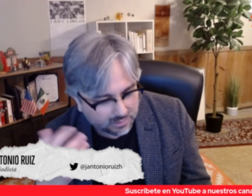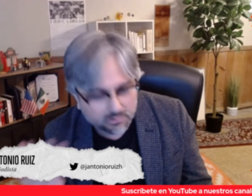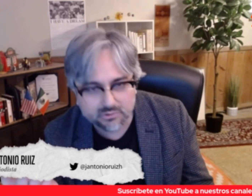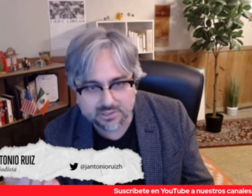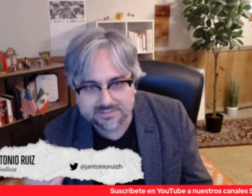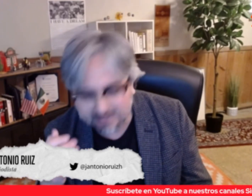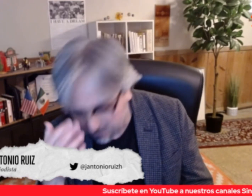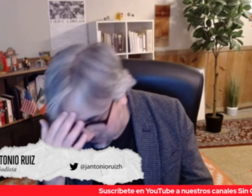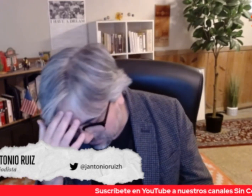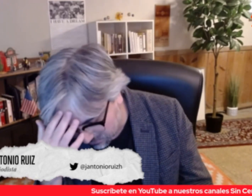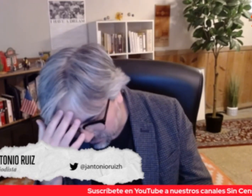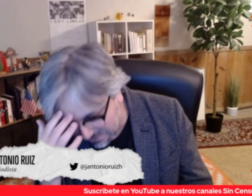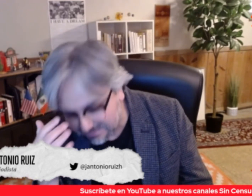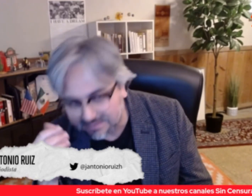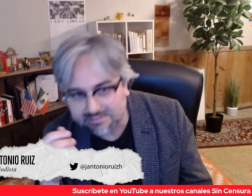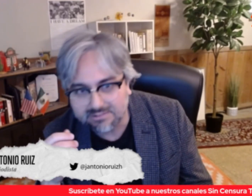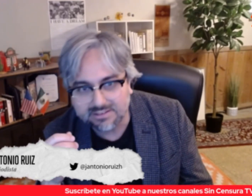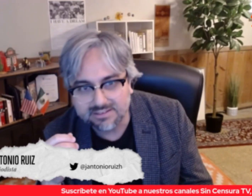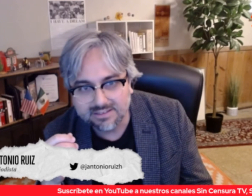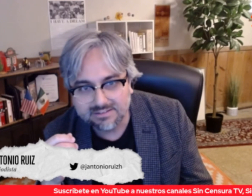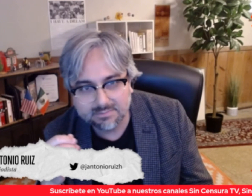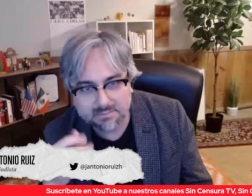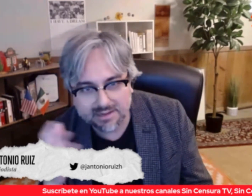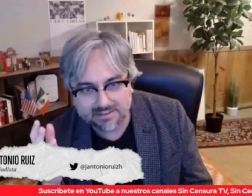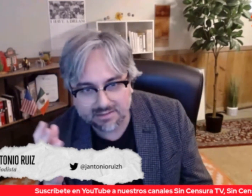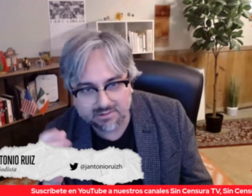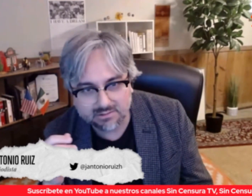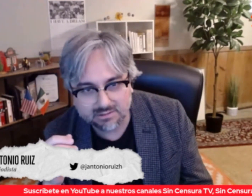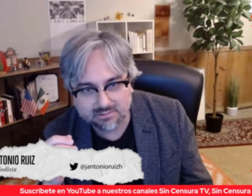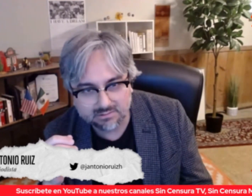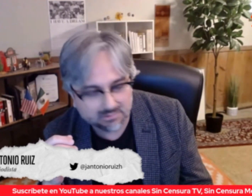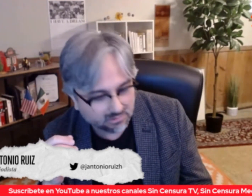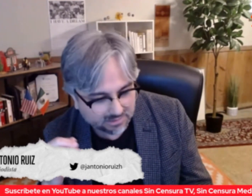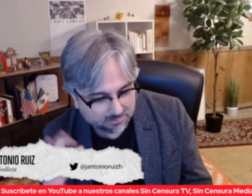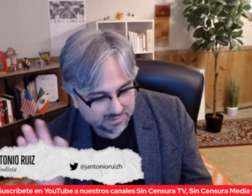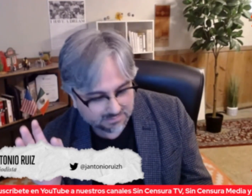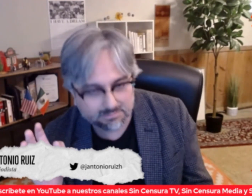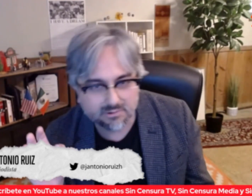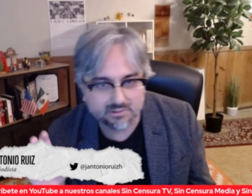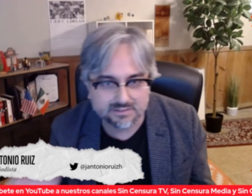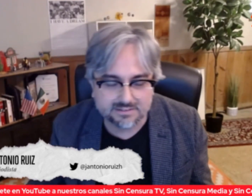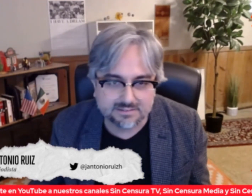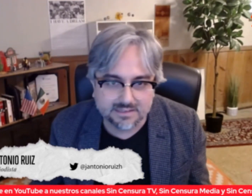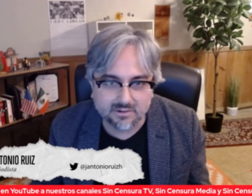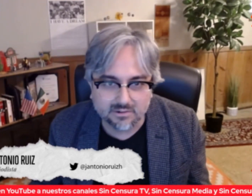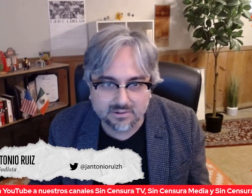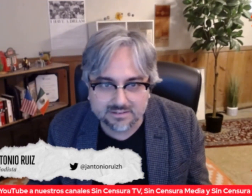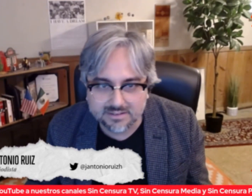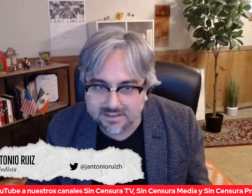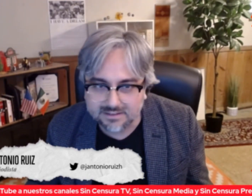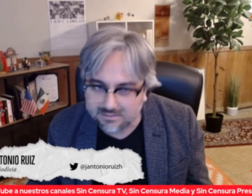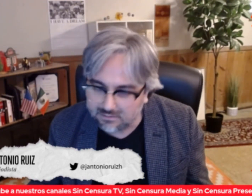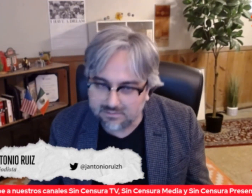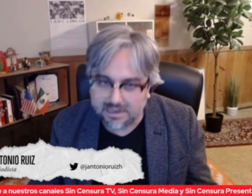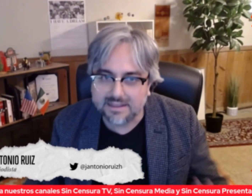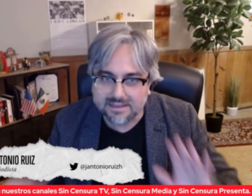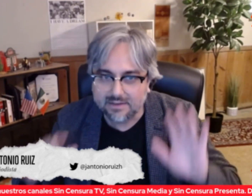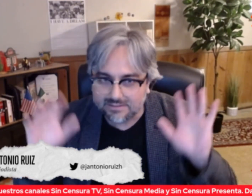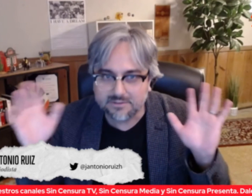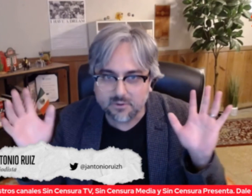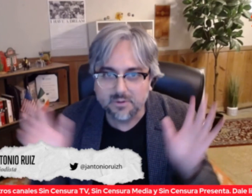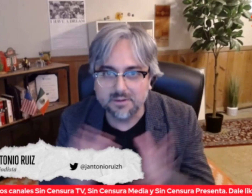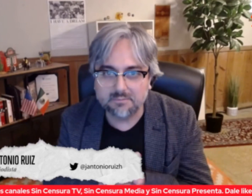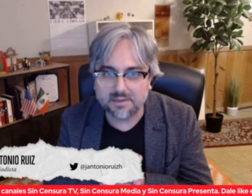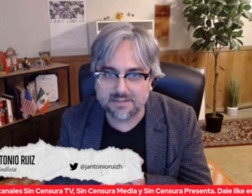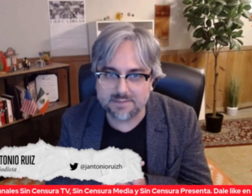Me sufrían mucho en este tipo de circunstancias, ¿no? Y siempre amenazaban con correrme y cosas de ese estilo, ¿no? Así, alguien